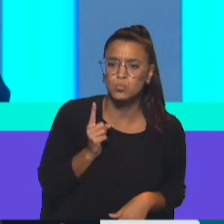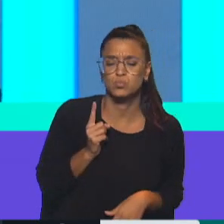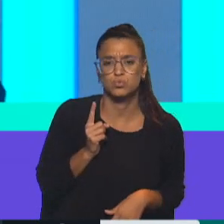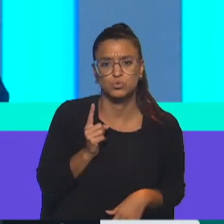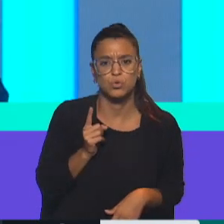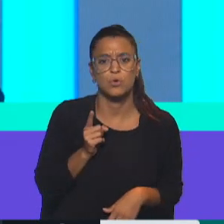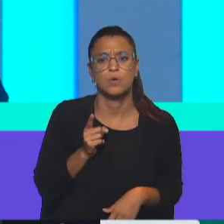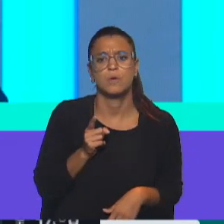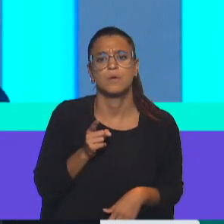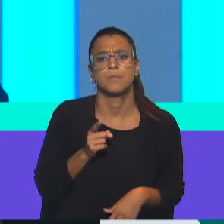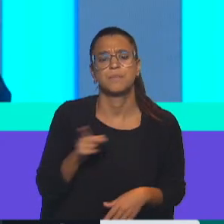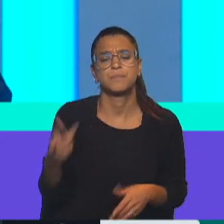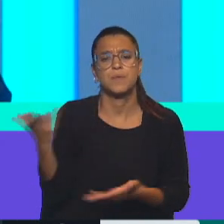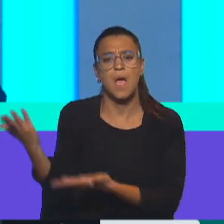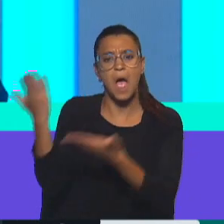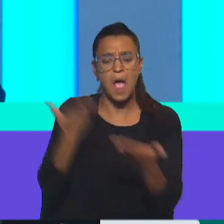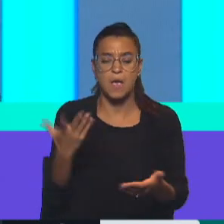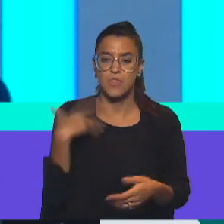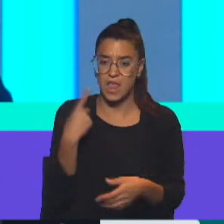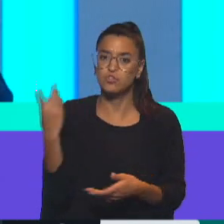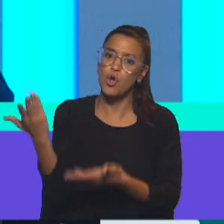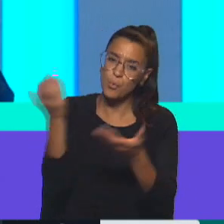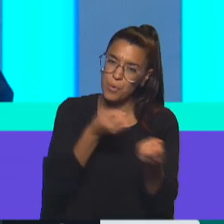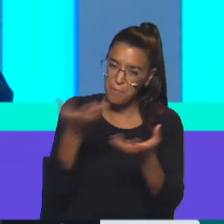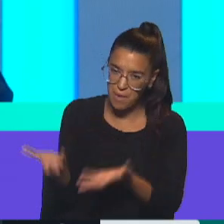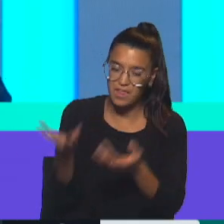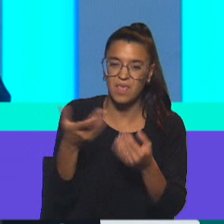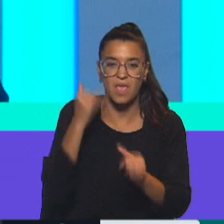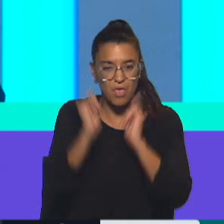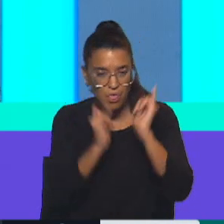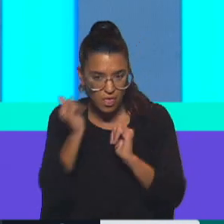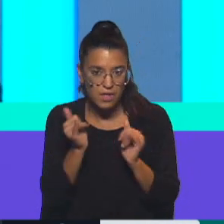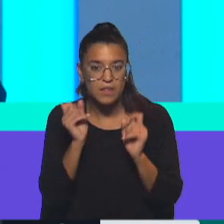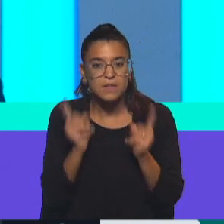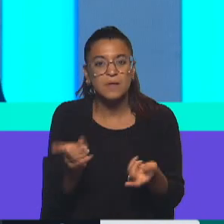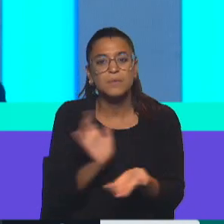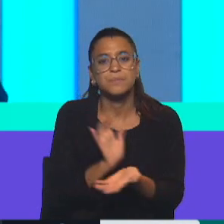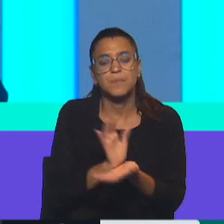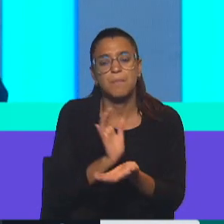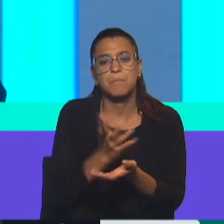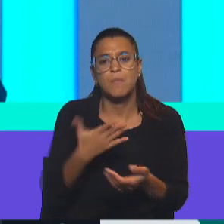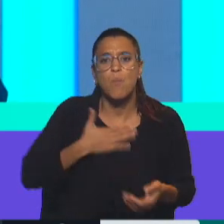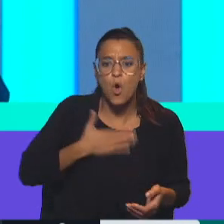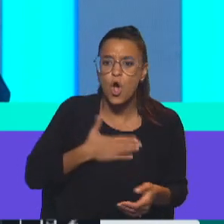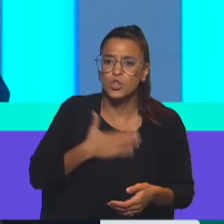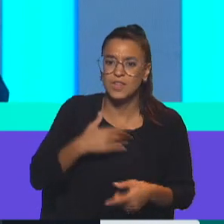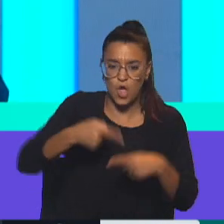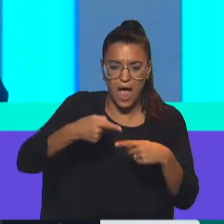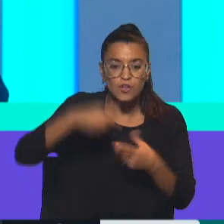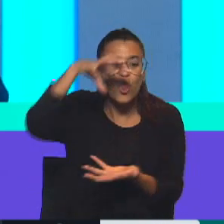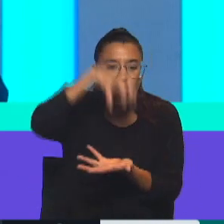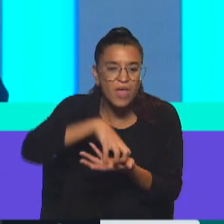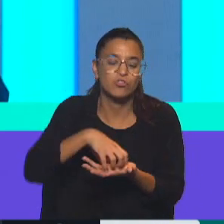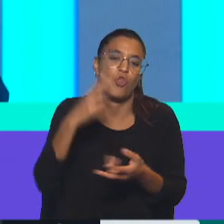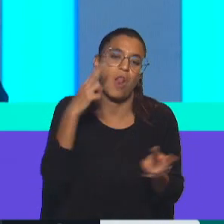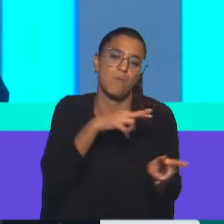Marcelo Mindlin dará una bienvenida de poder ser hospedadores de este evento tan importante